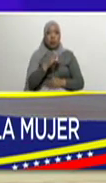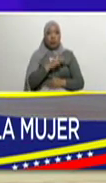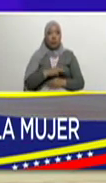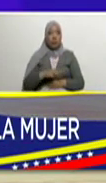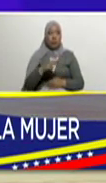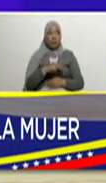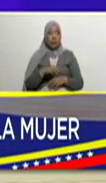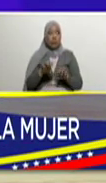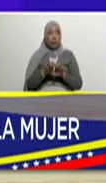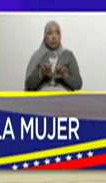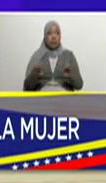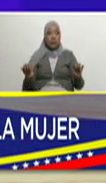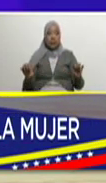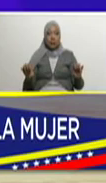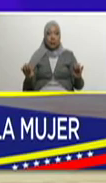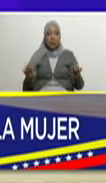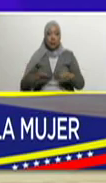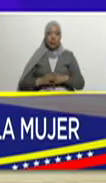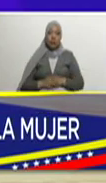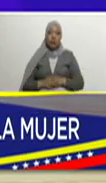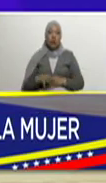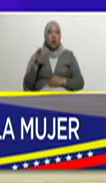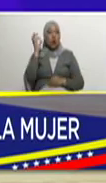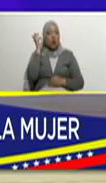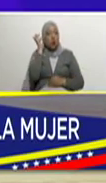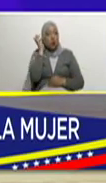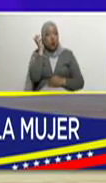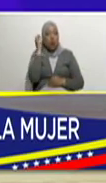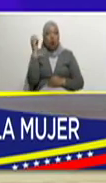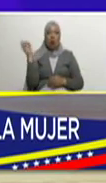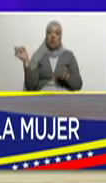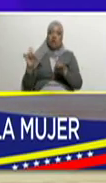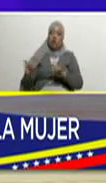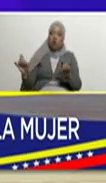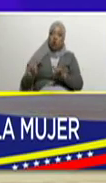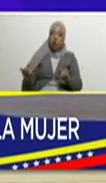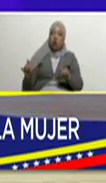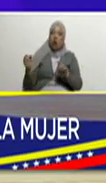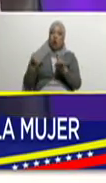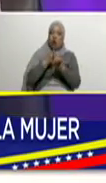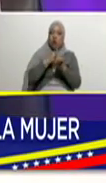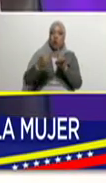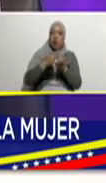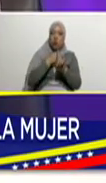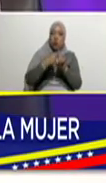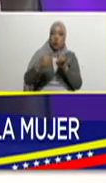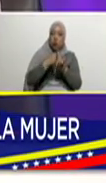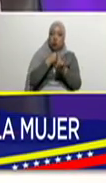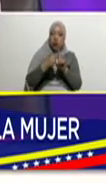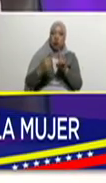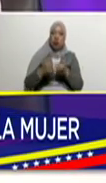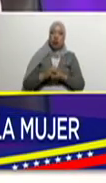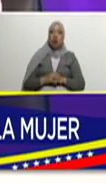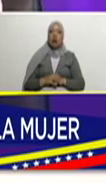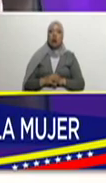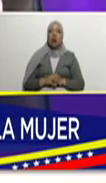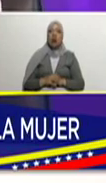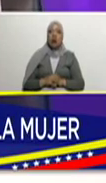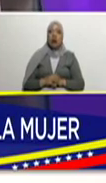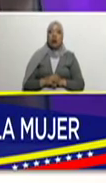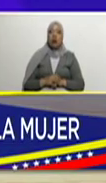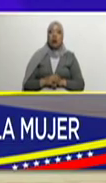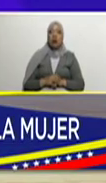Educación Universitaria, una mujer forjada en la lucha, formada y con una